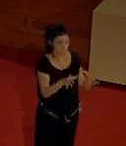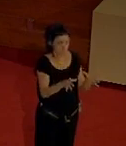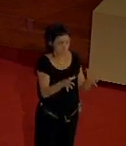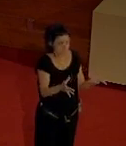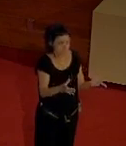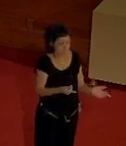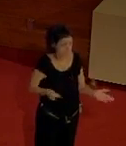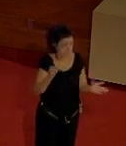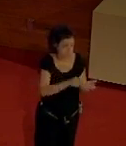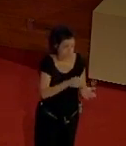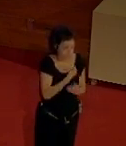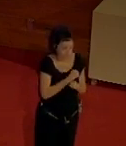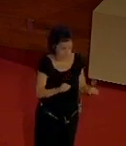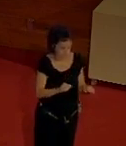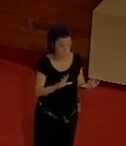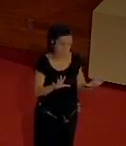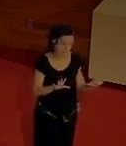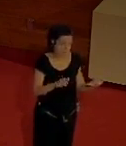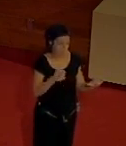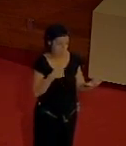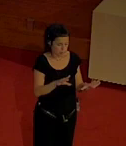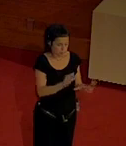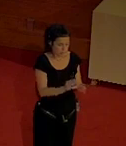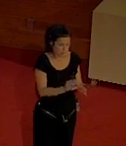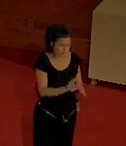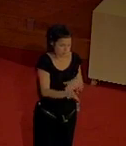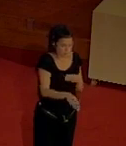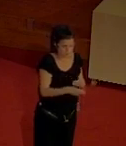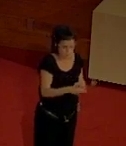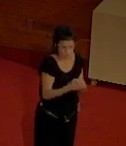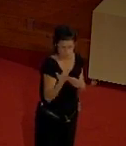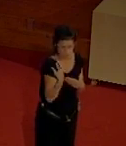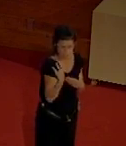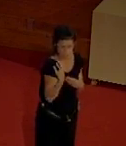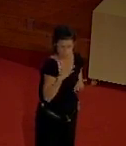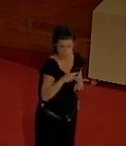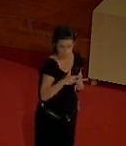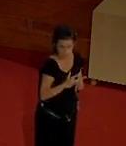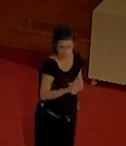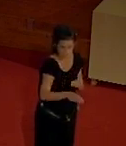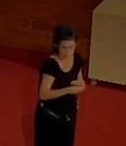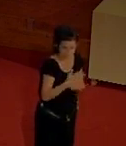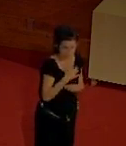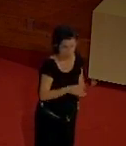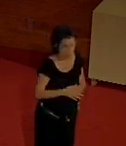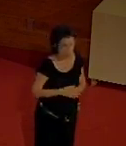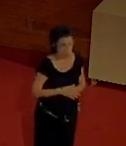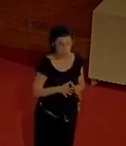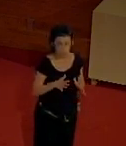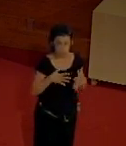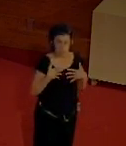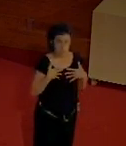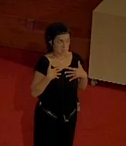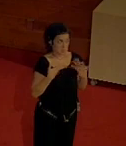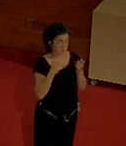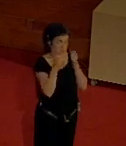puedo Añadir a notap de página y eso es de hace mes y medio es como si de repente descubriéramos cosas que no estaban